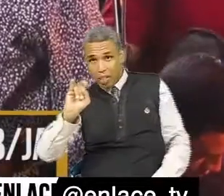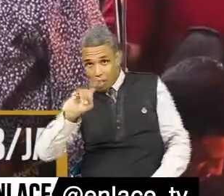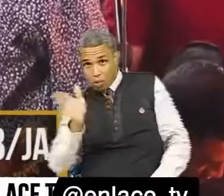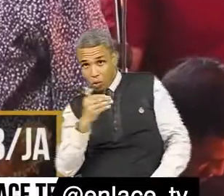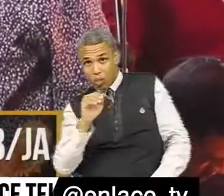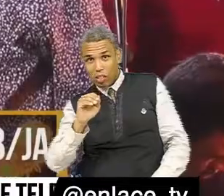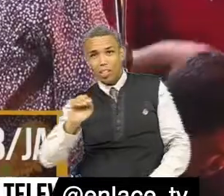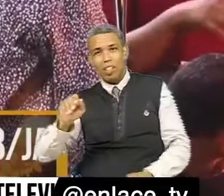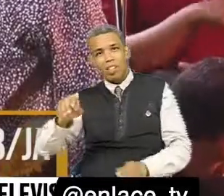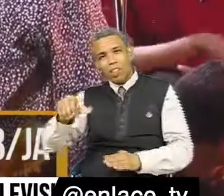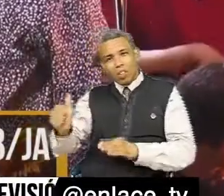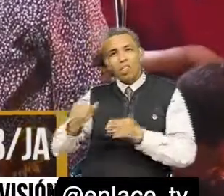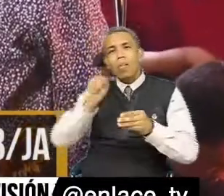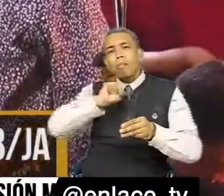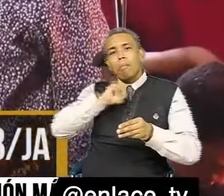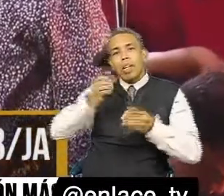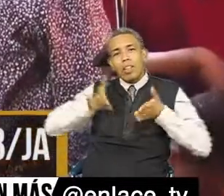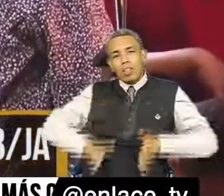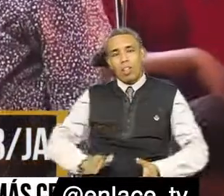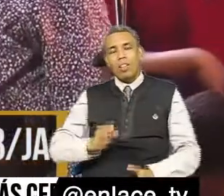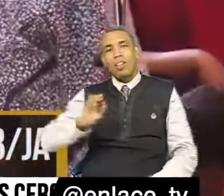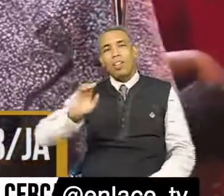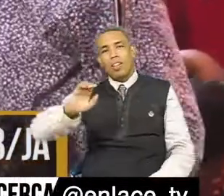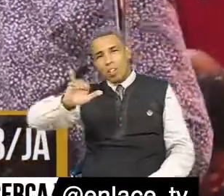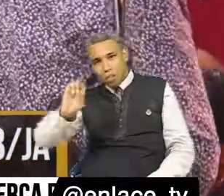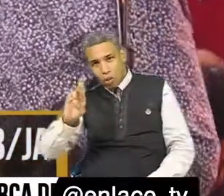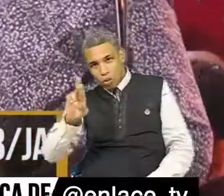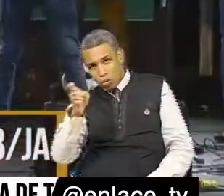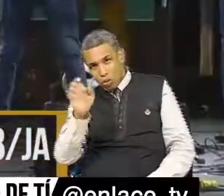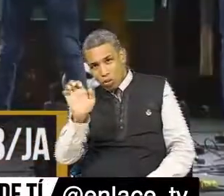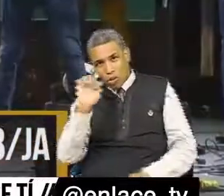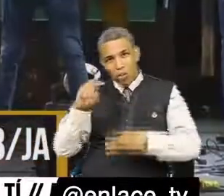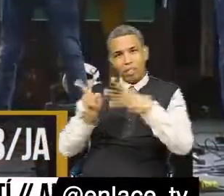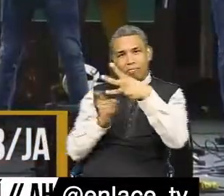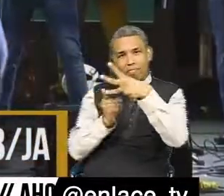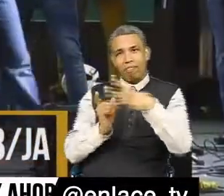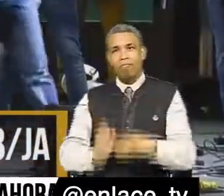jorge andrés hernández se ubicó de tercero en esta misma categoría